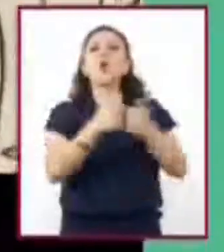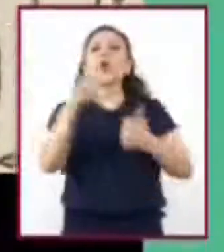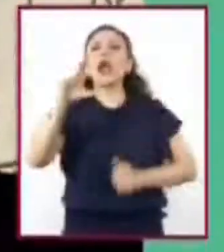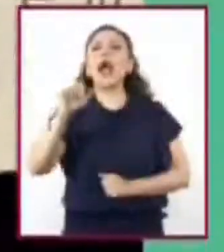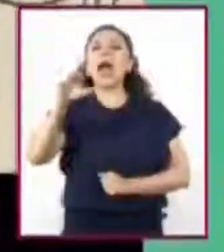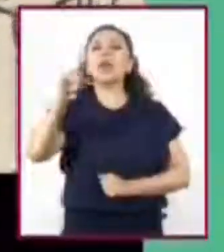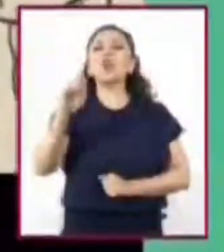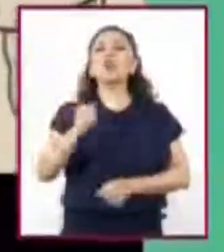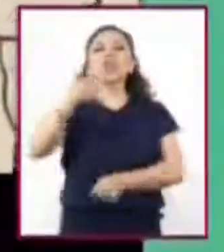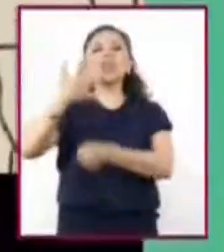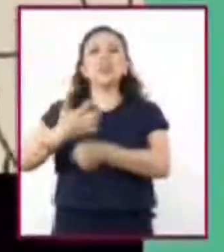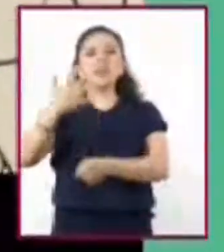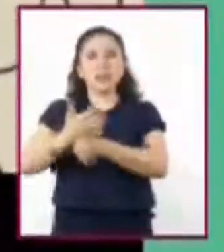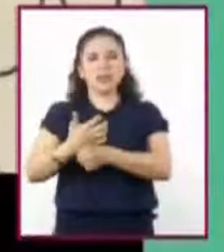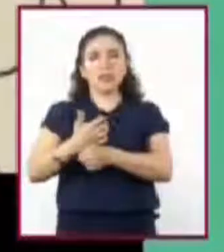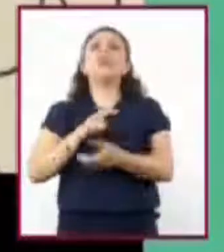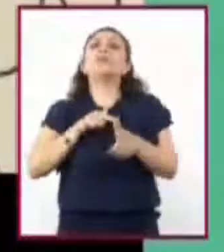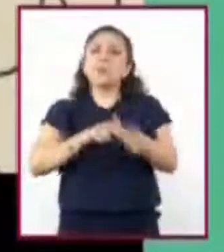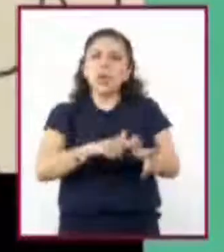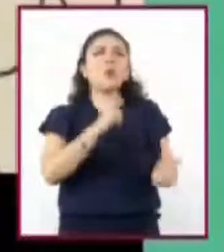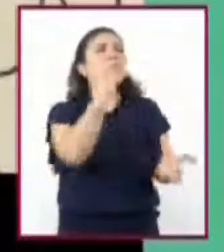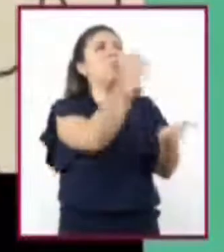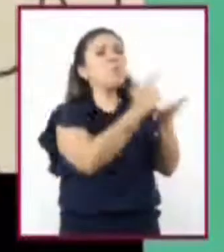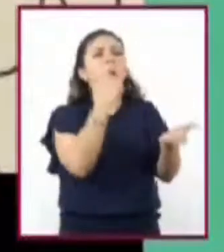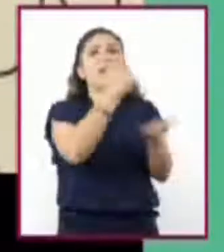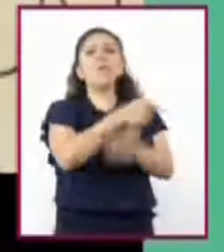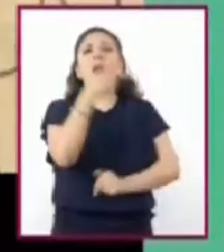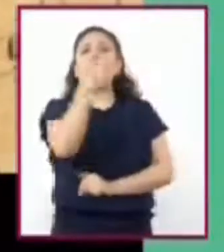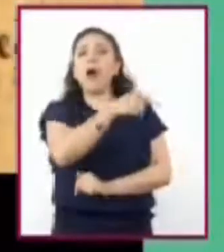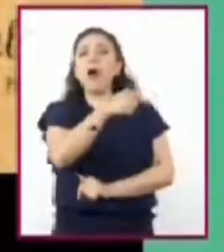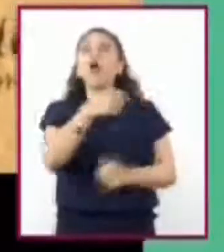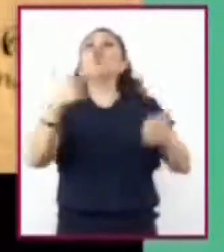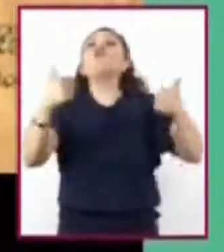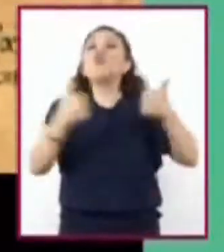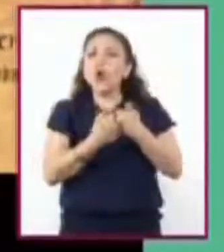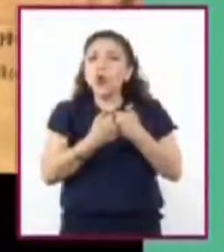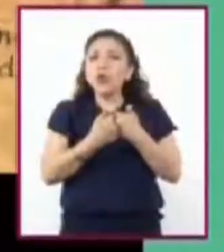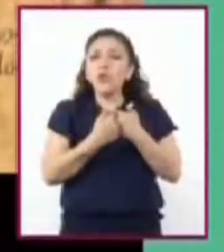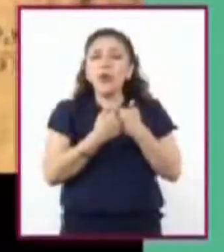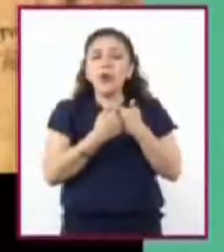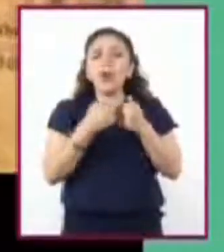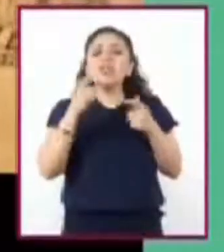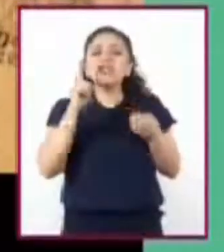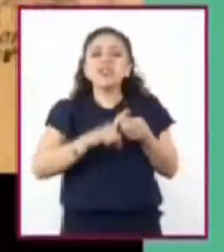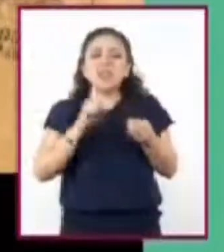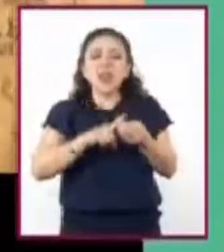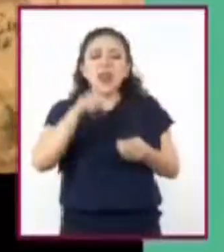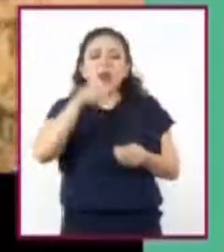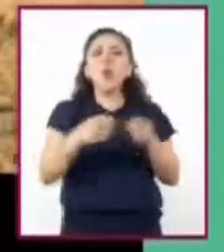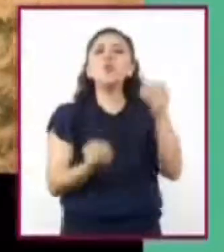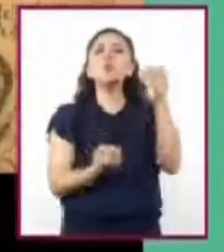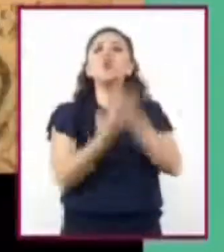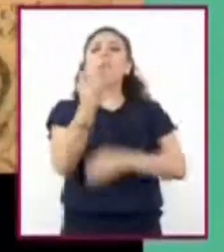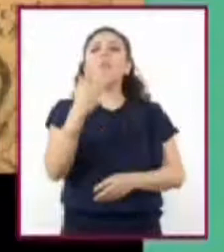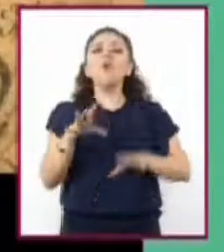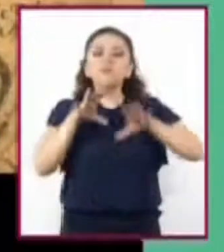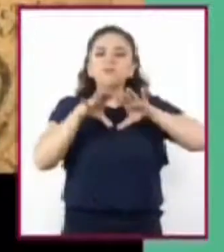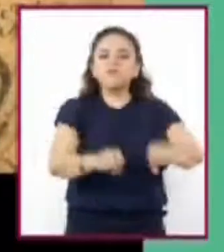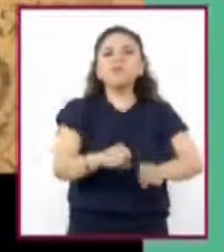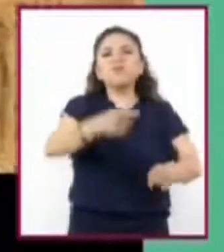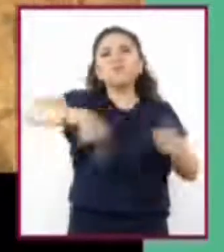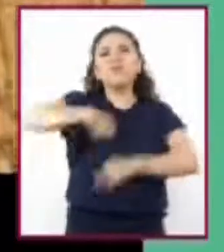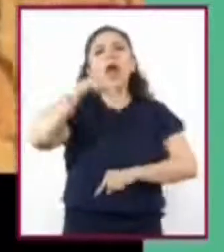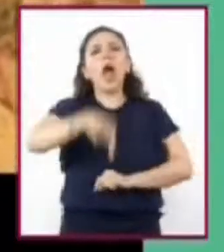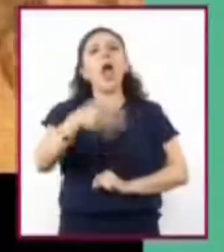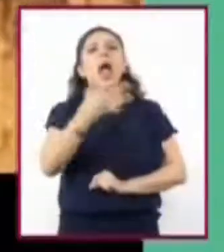V. Le iban a seguir tributando a Carlos V a través de estos nuevos dominadores que iban a